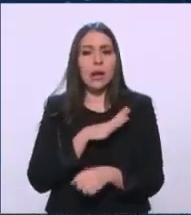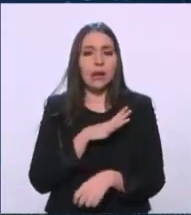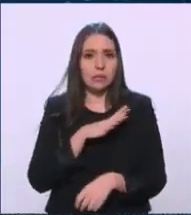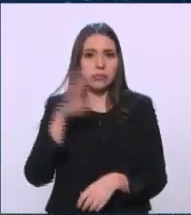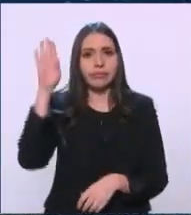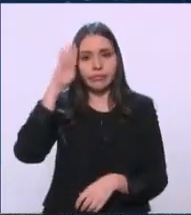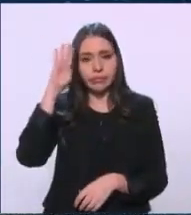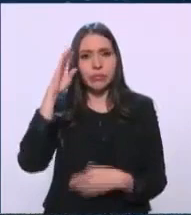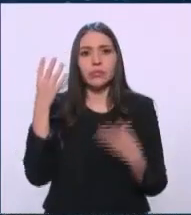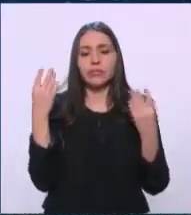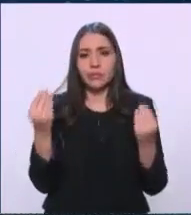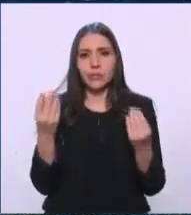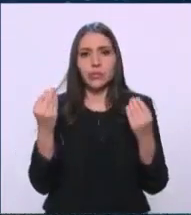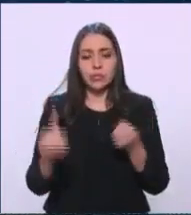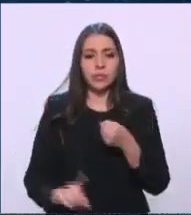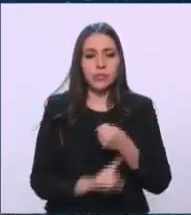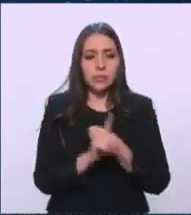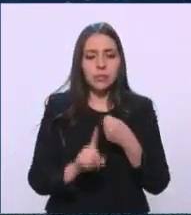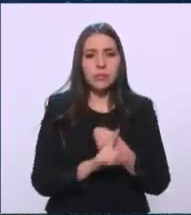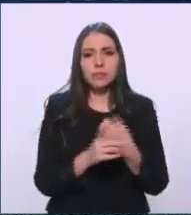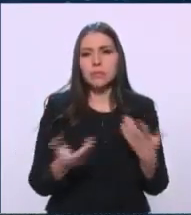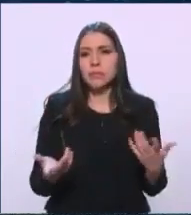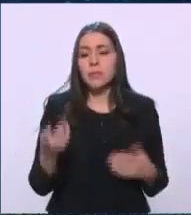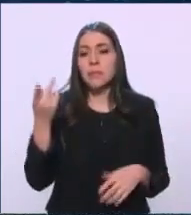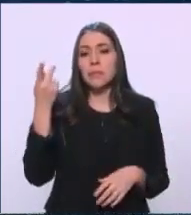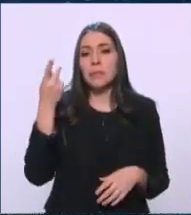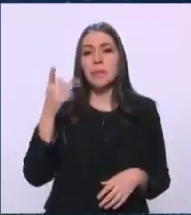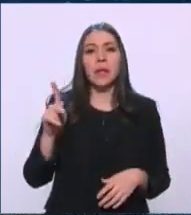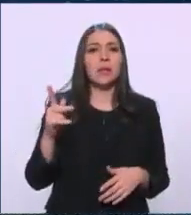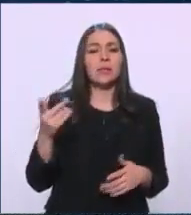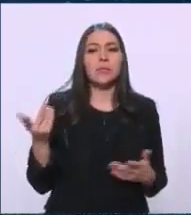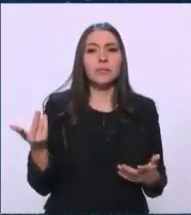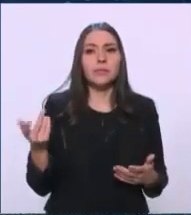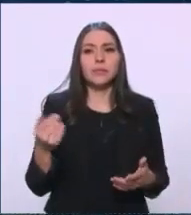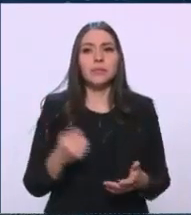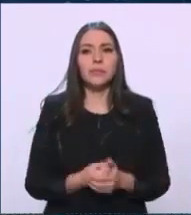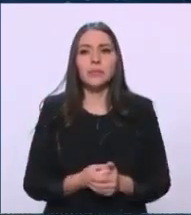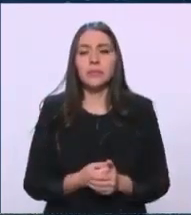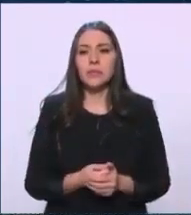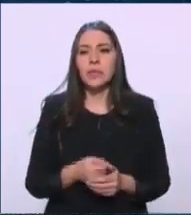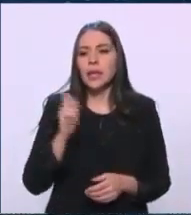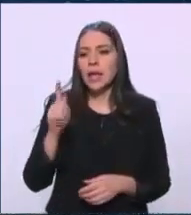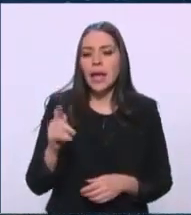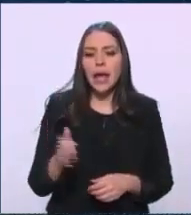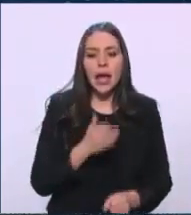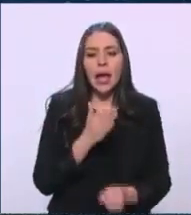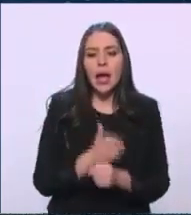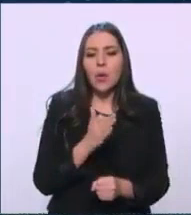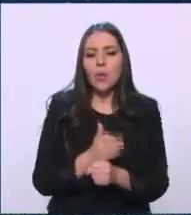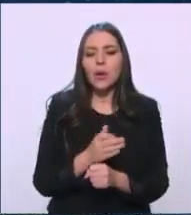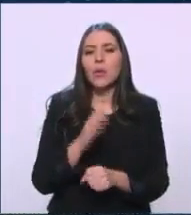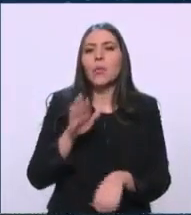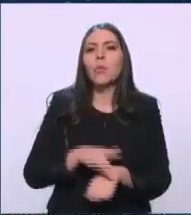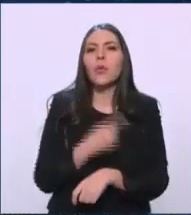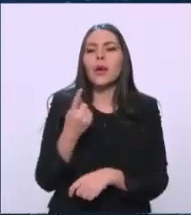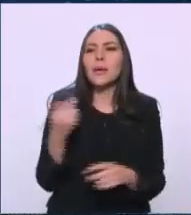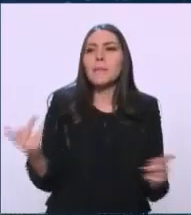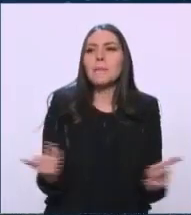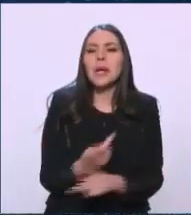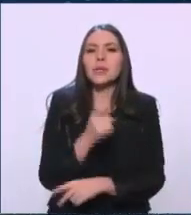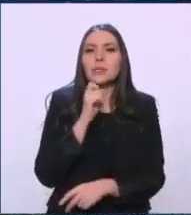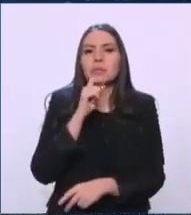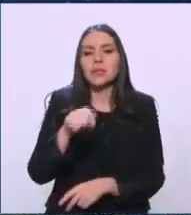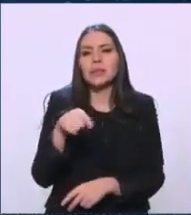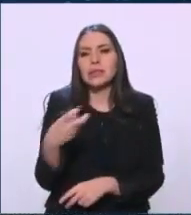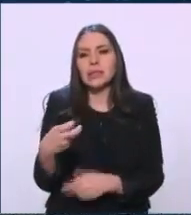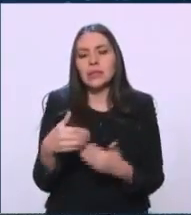mucho, pero es circunstancial, es decir, al final es como el